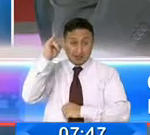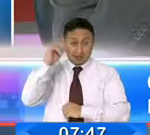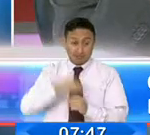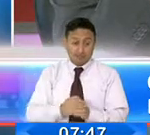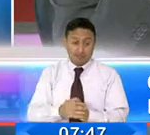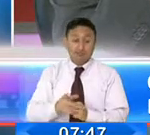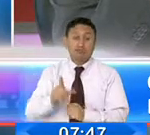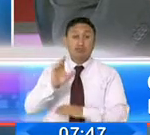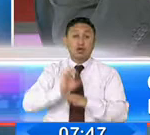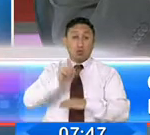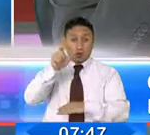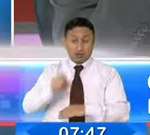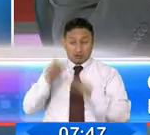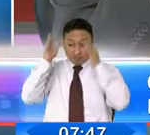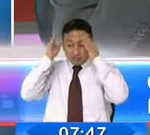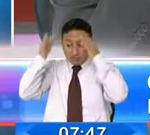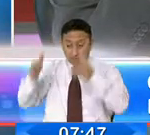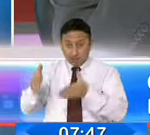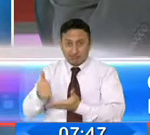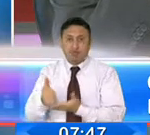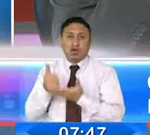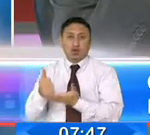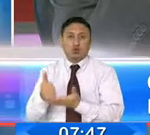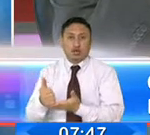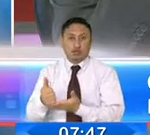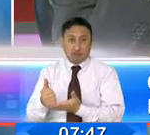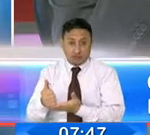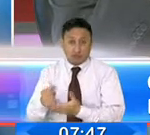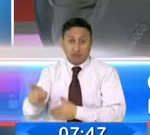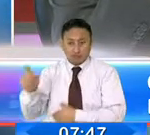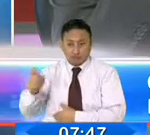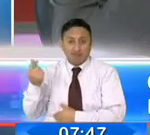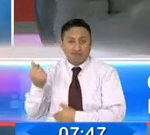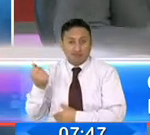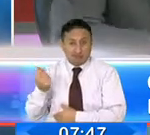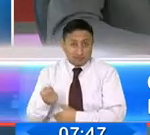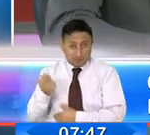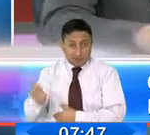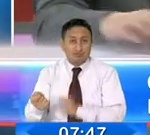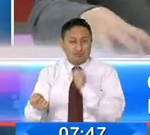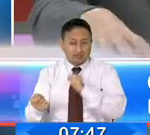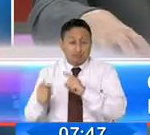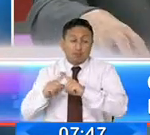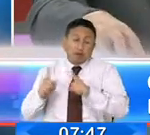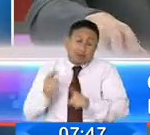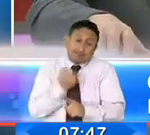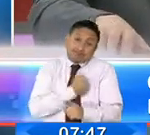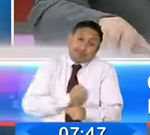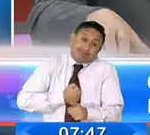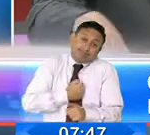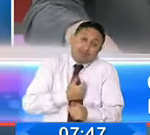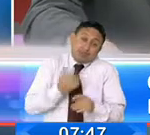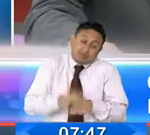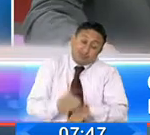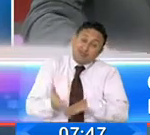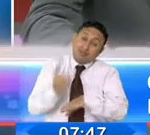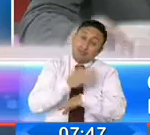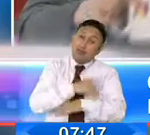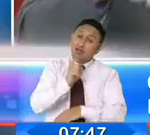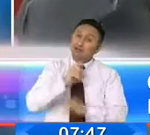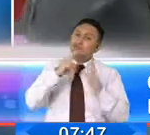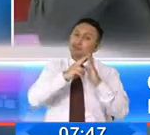de ecuatorianos necesitados por recursos. Sin duda. Lamentablemente, Roberto, se deben cumplir requisitos